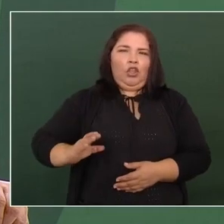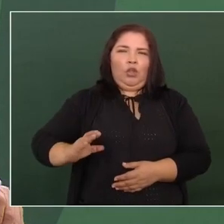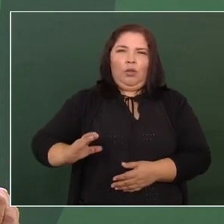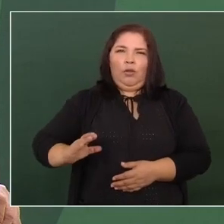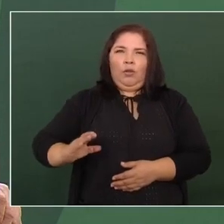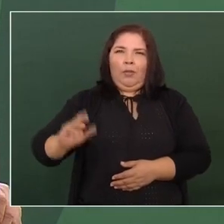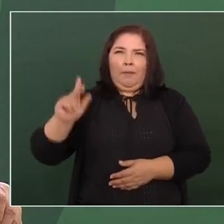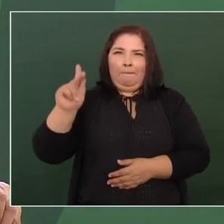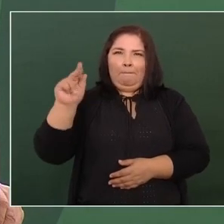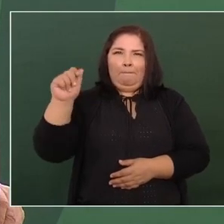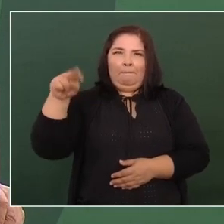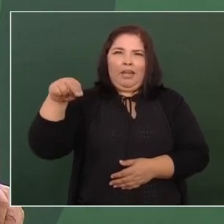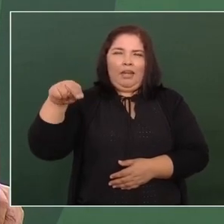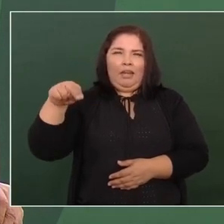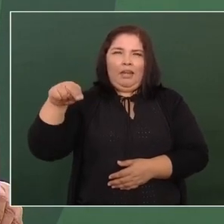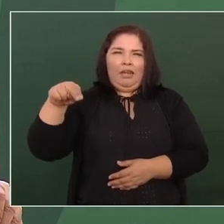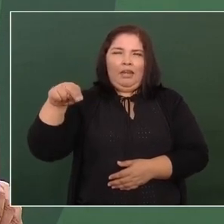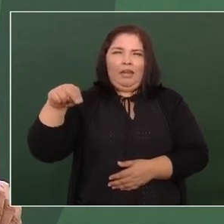que